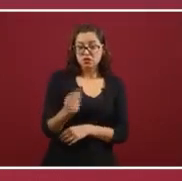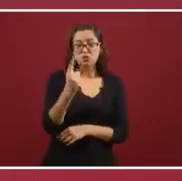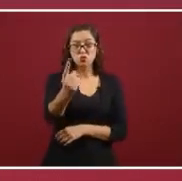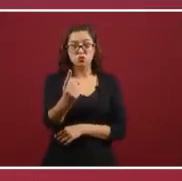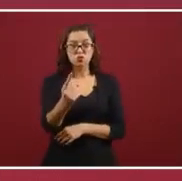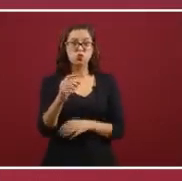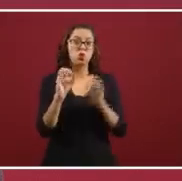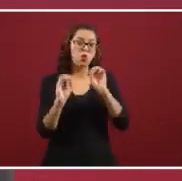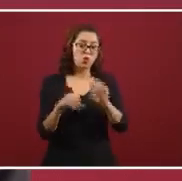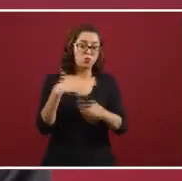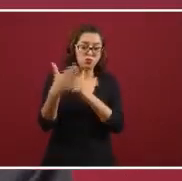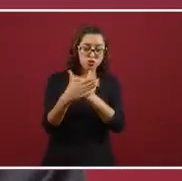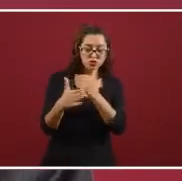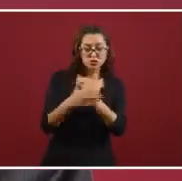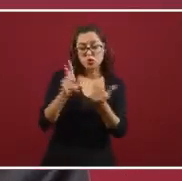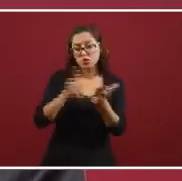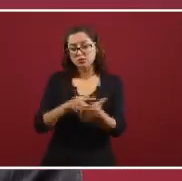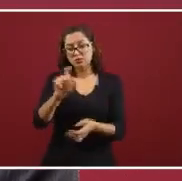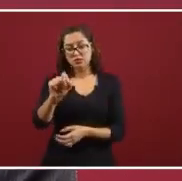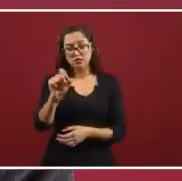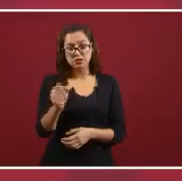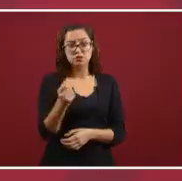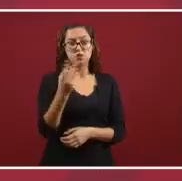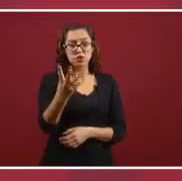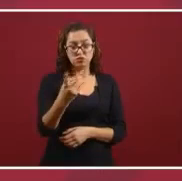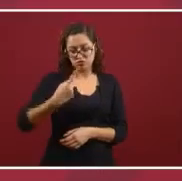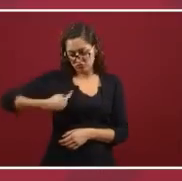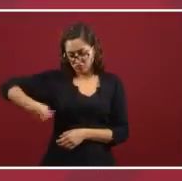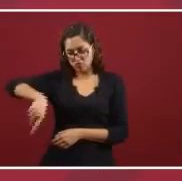o en la del 24